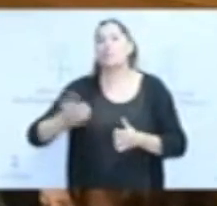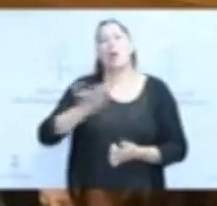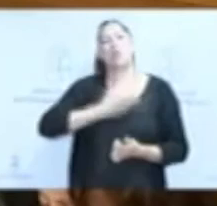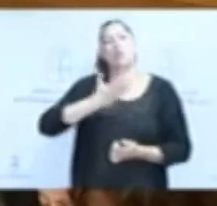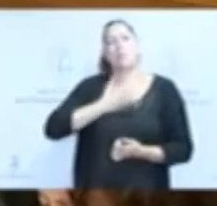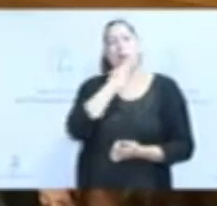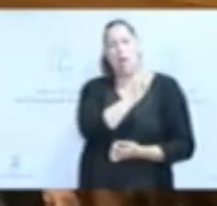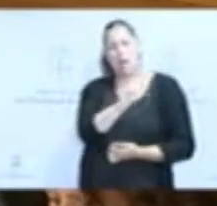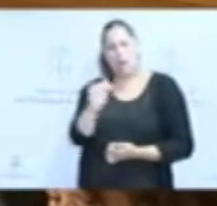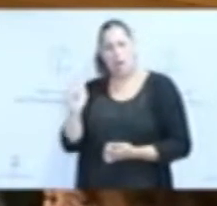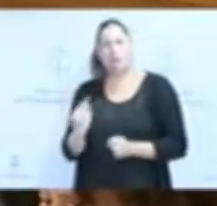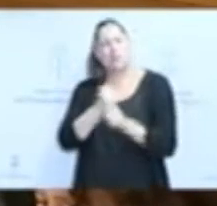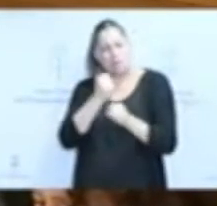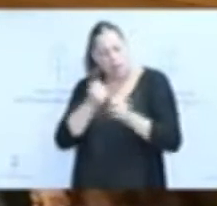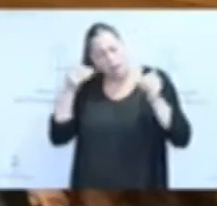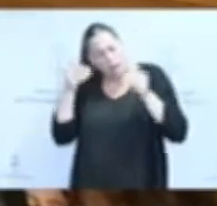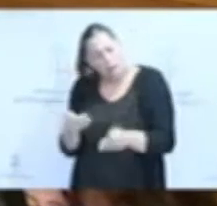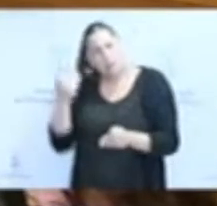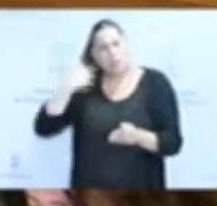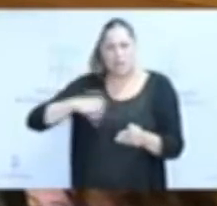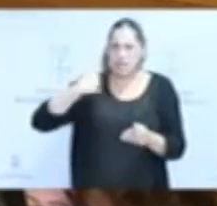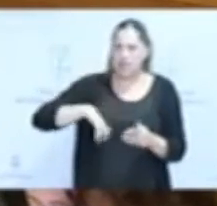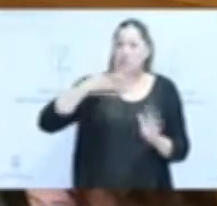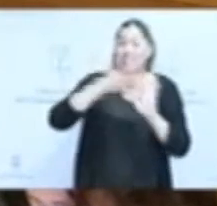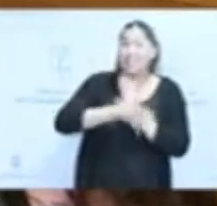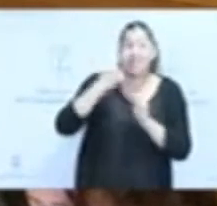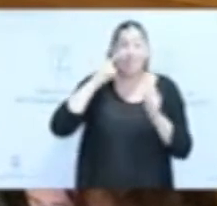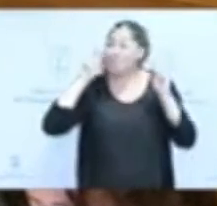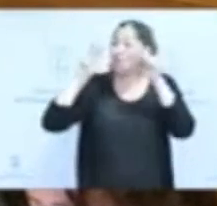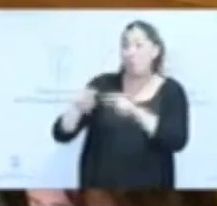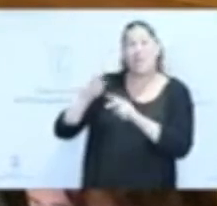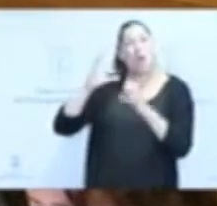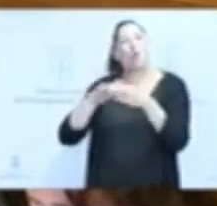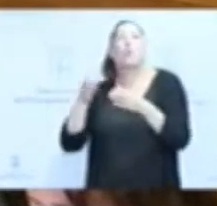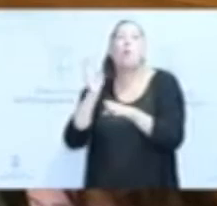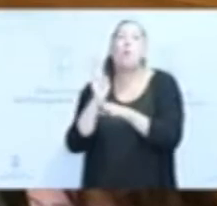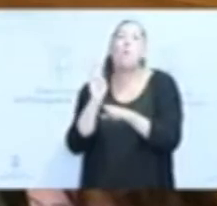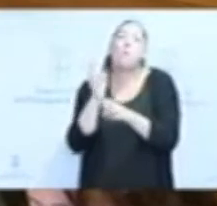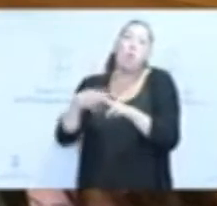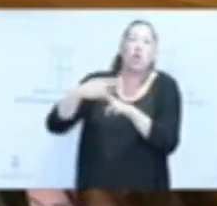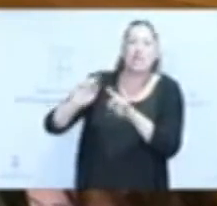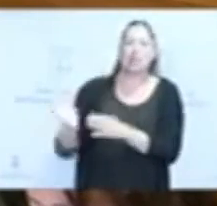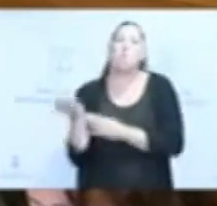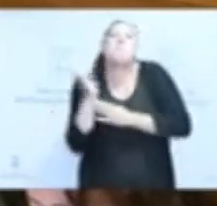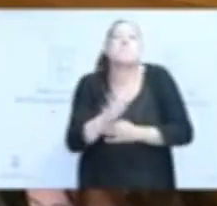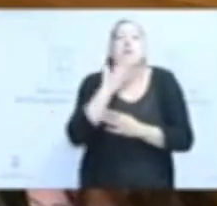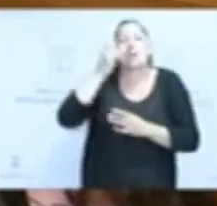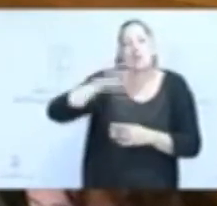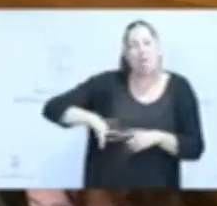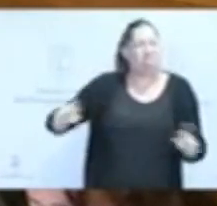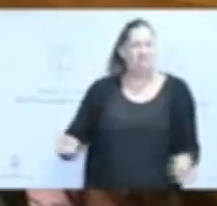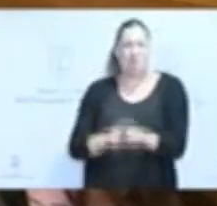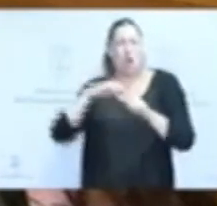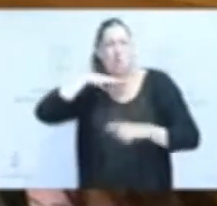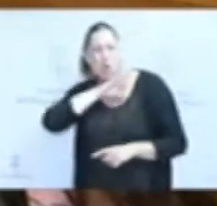sobre las cuales nosotros le pedimos que no mire de dónde vienen, que no mire el color del grupo que las propone. Nos da igual que sean moradas,